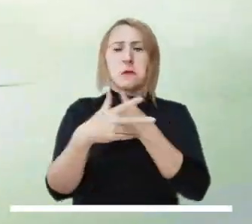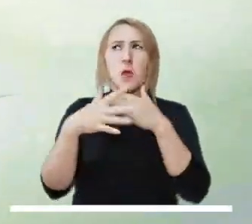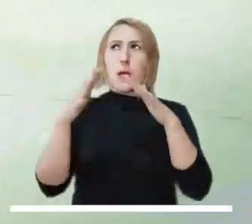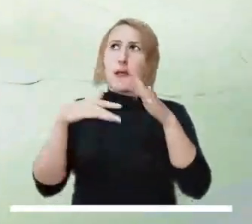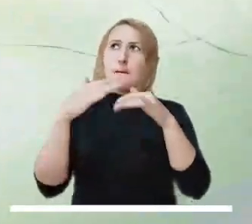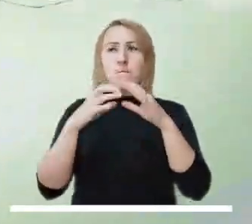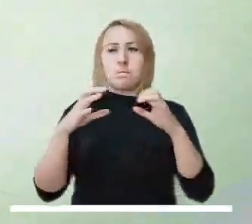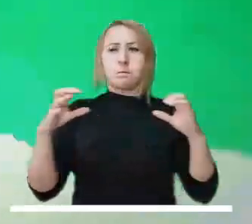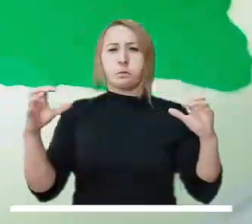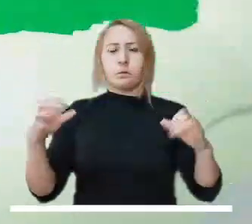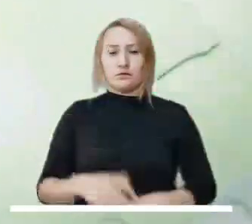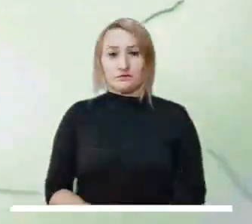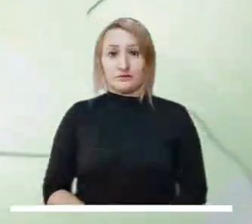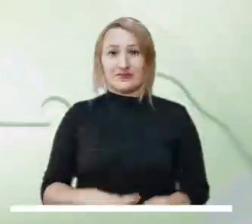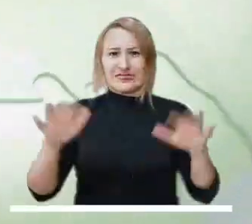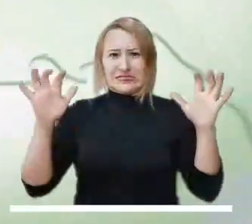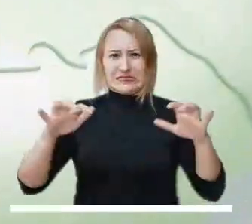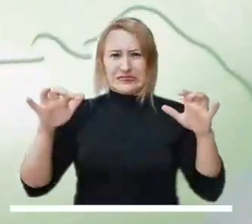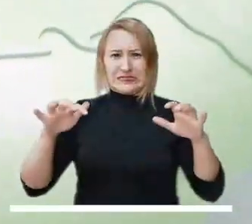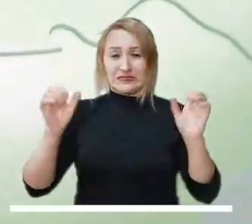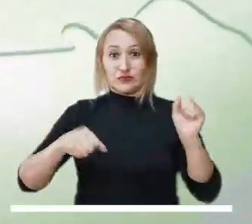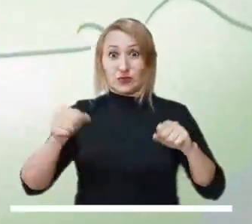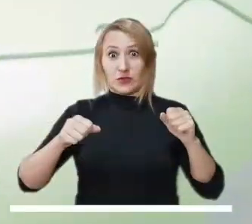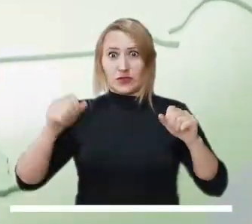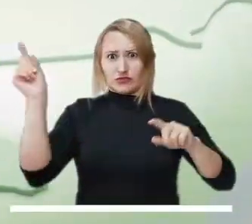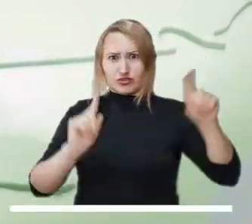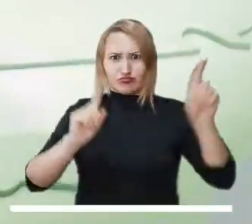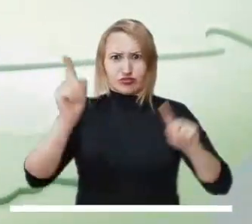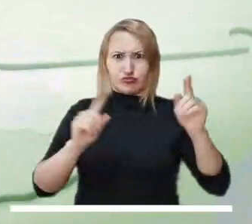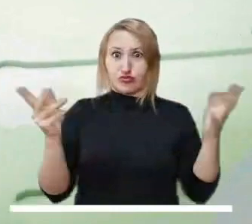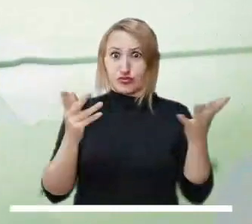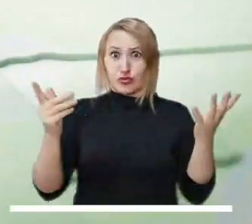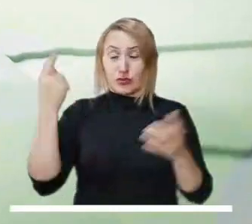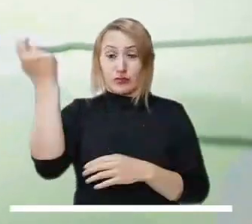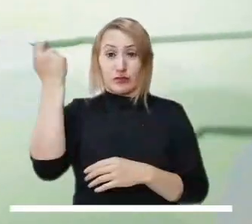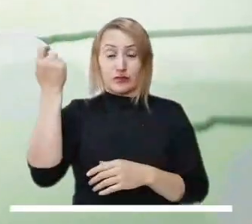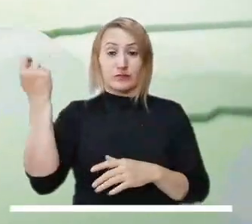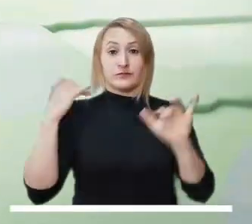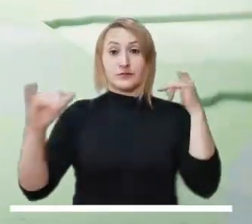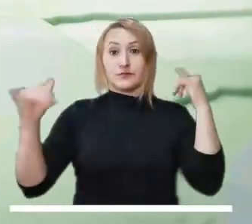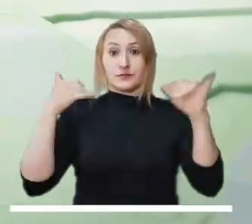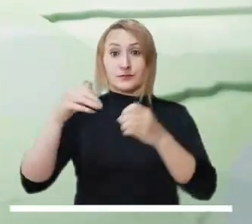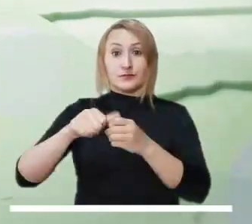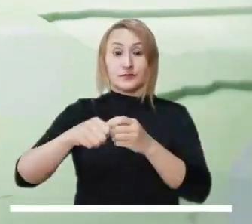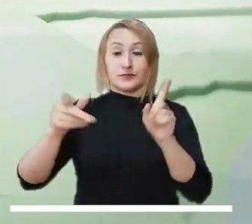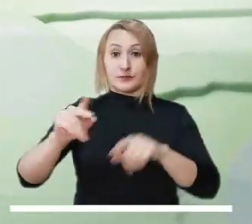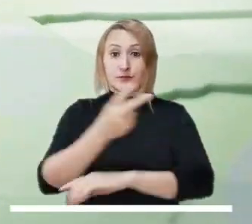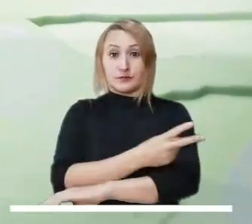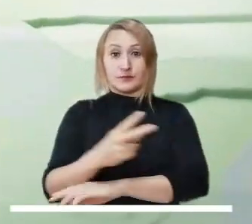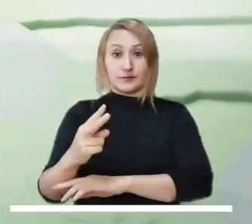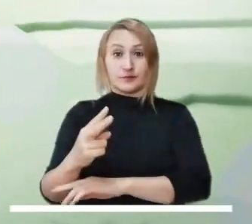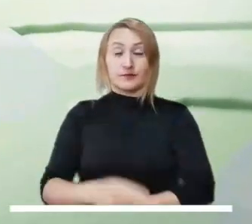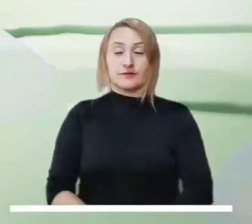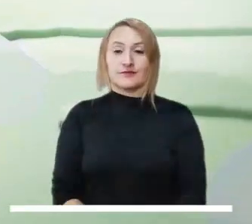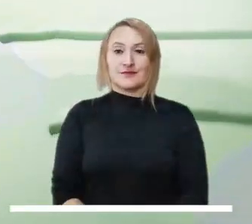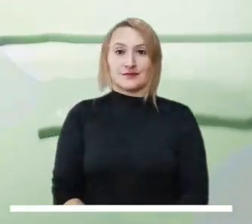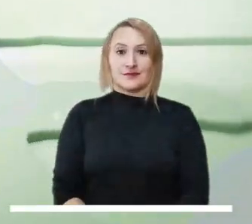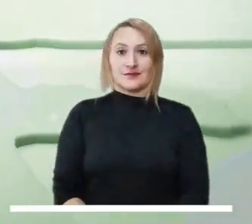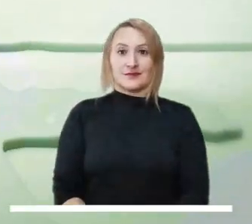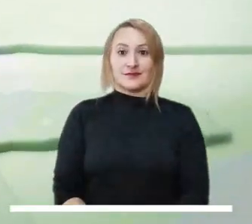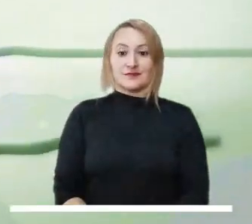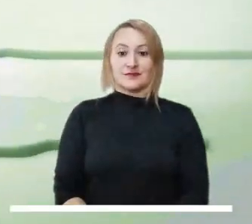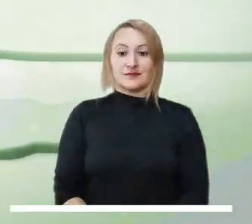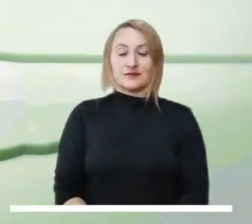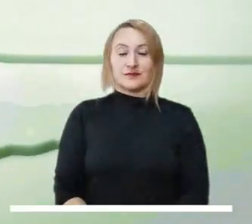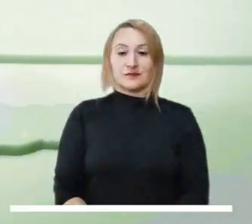el resto de los Andes se anuncia un cielo seminublado. Lluvias y probables tormentas se anticipan en el centro y oriente de Meta, Casanare, Arauca y en amplios